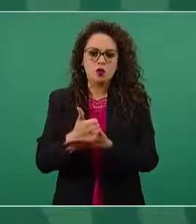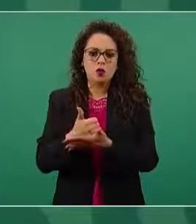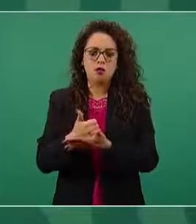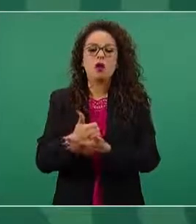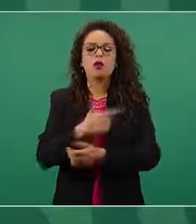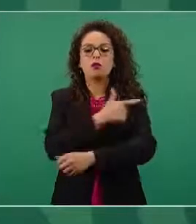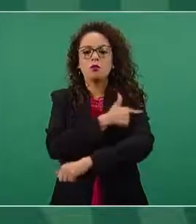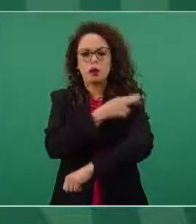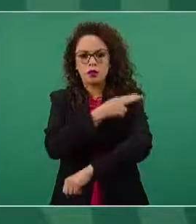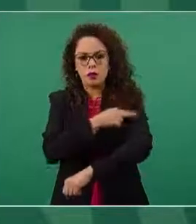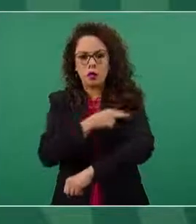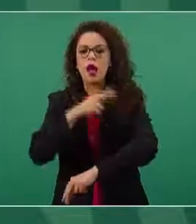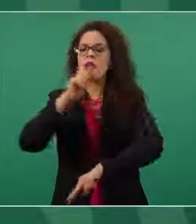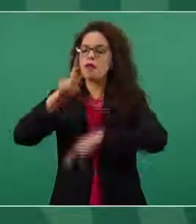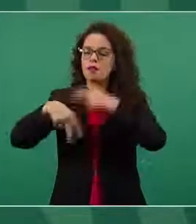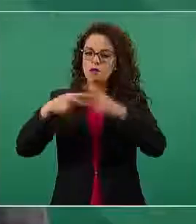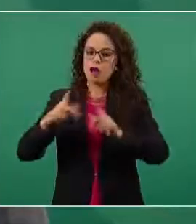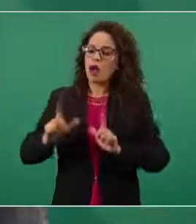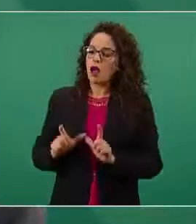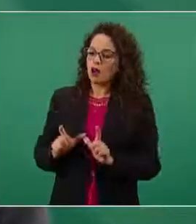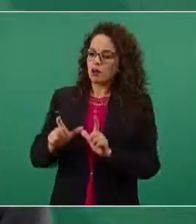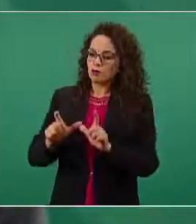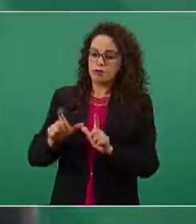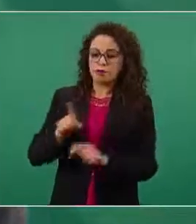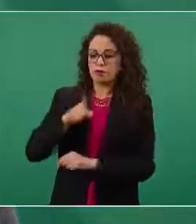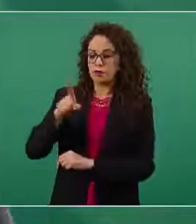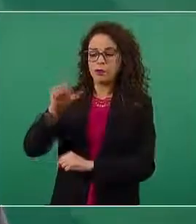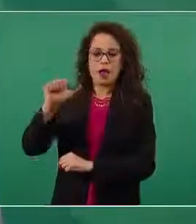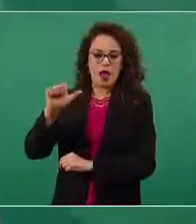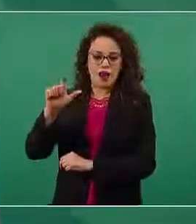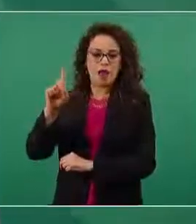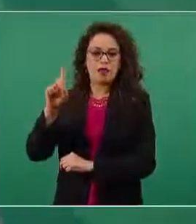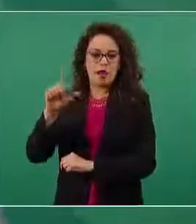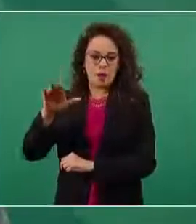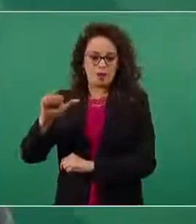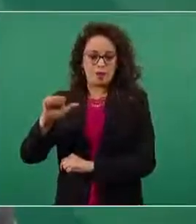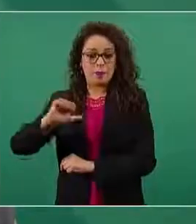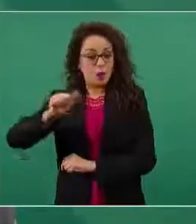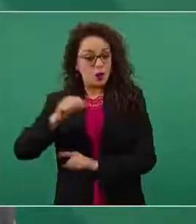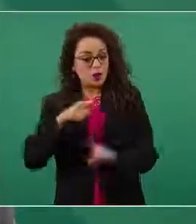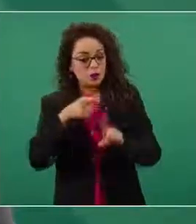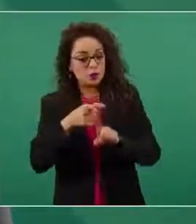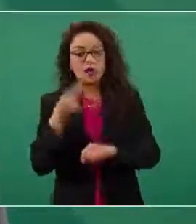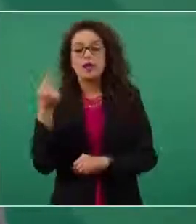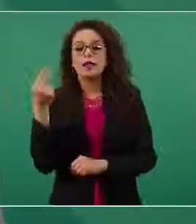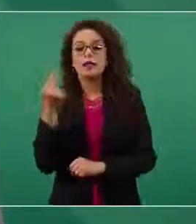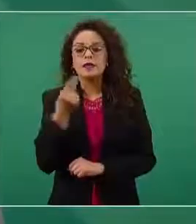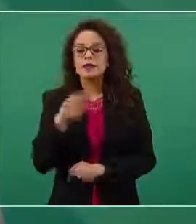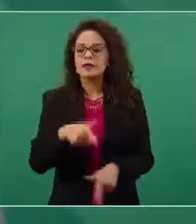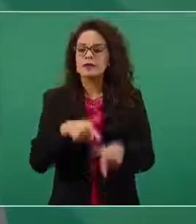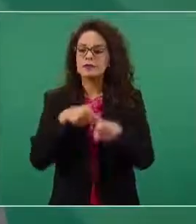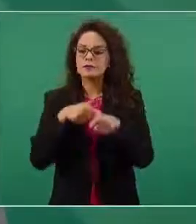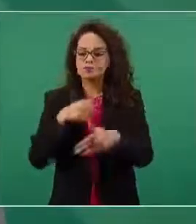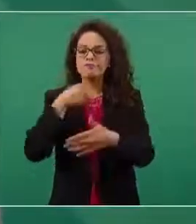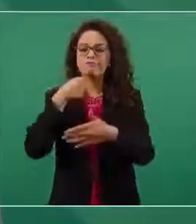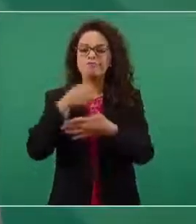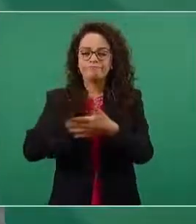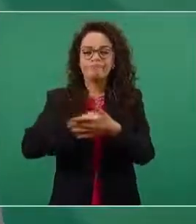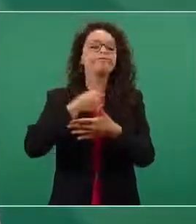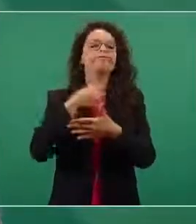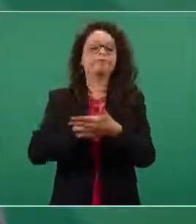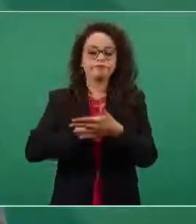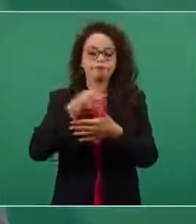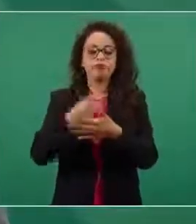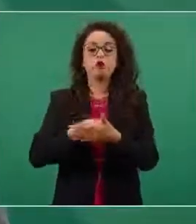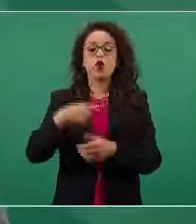Nacional en el caso de Aldama. En el otro caso, hay que seguir insistiendo. Yo le voy a pedir